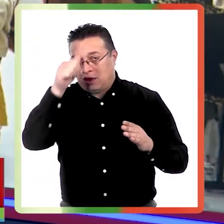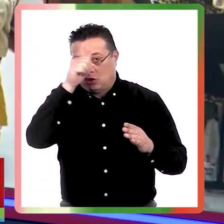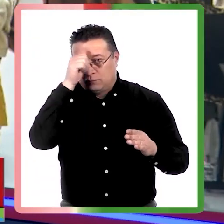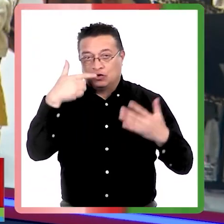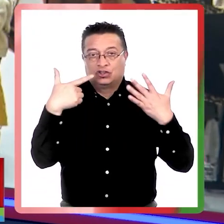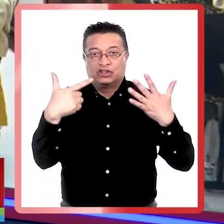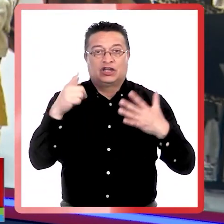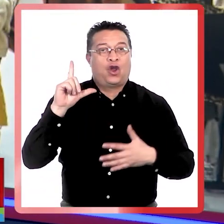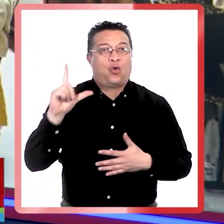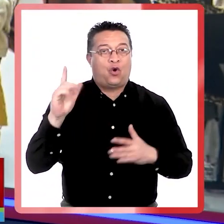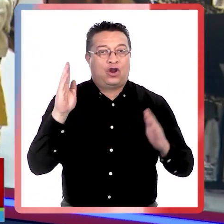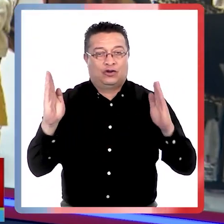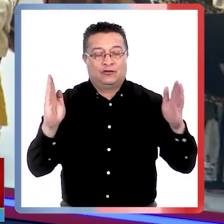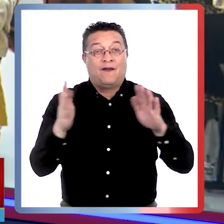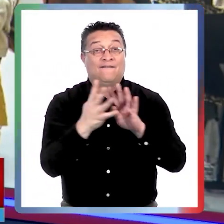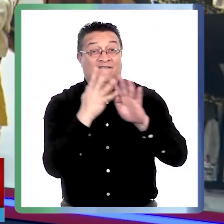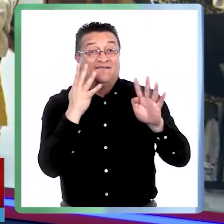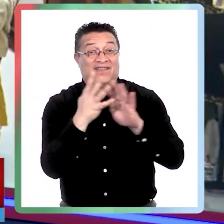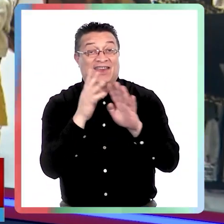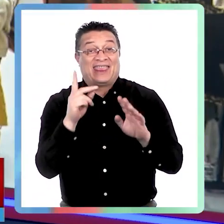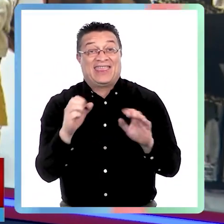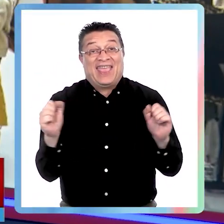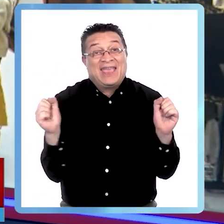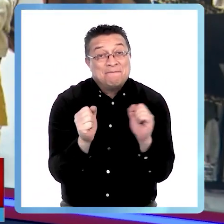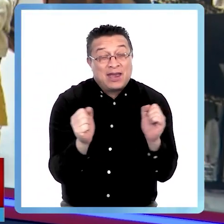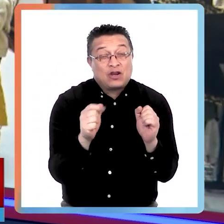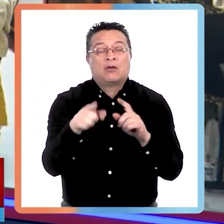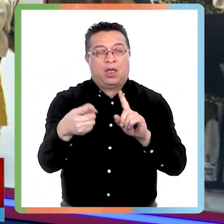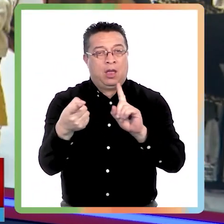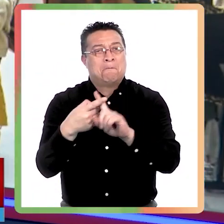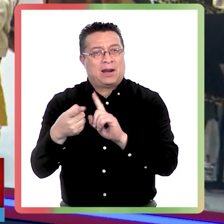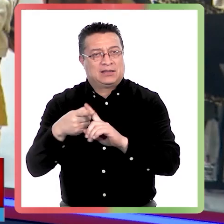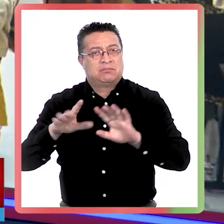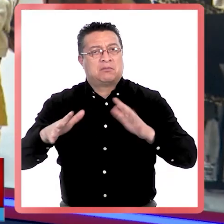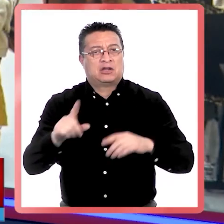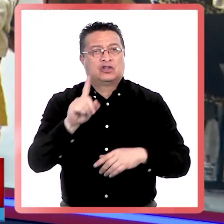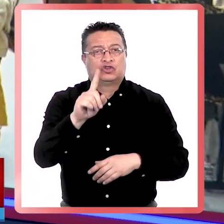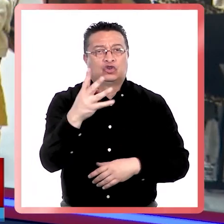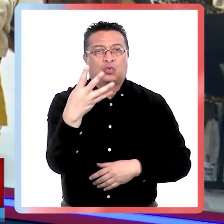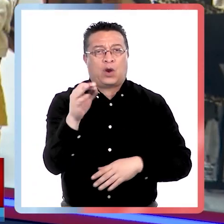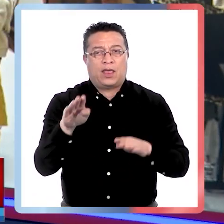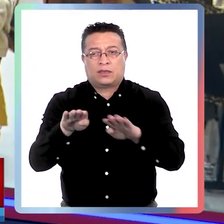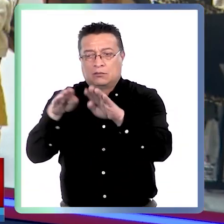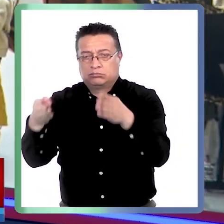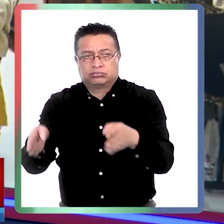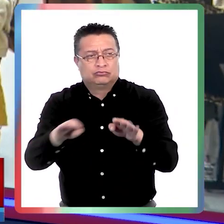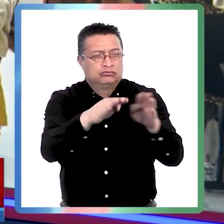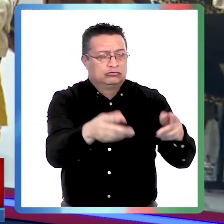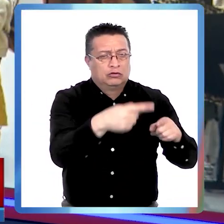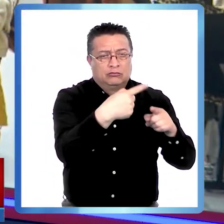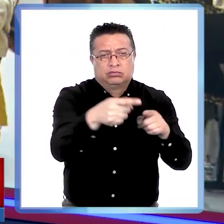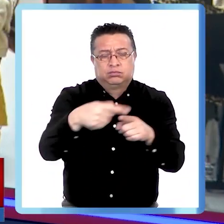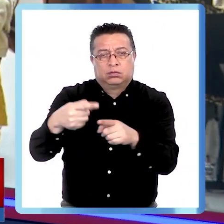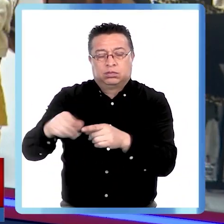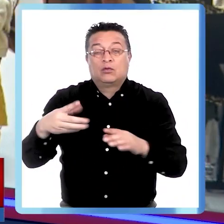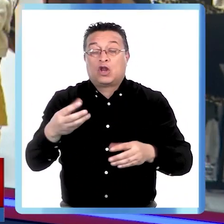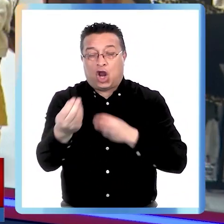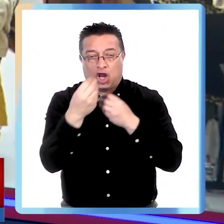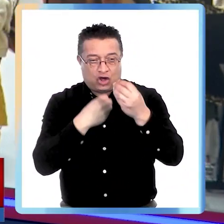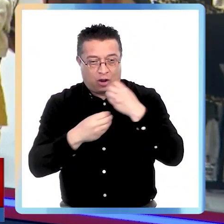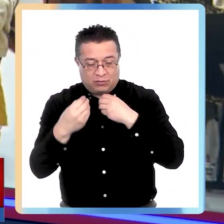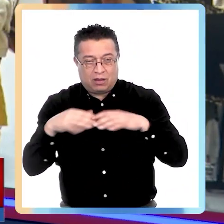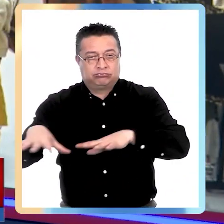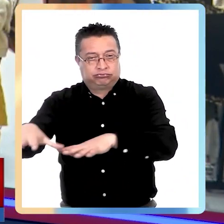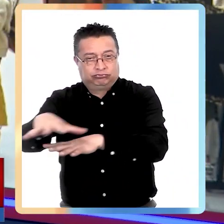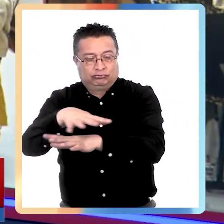domingo 7 de julio. Esta popular feria de invierno cuenta con la participación de 140 stands de diversos rubros y un patio de